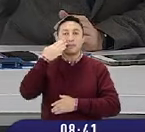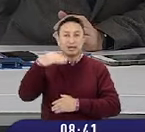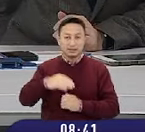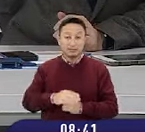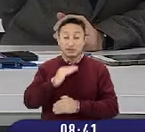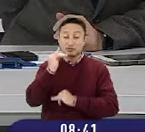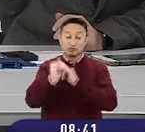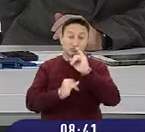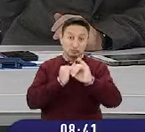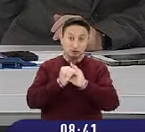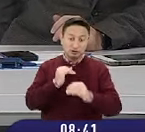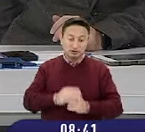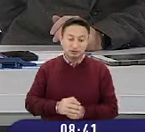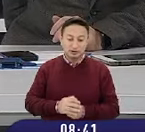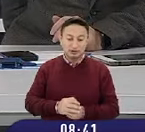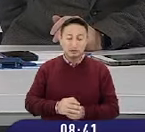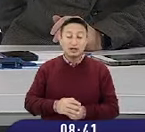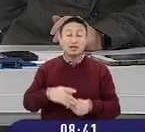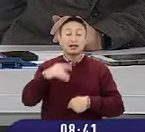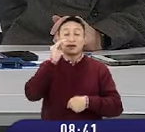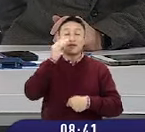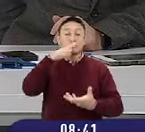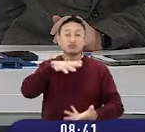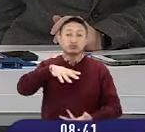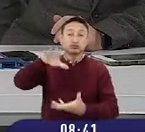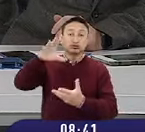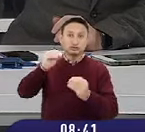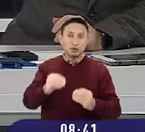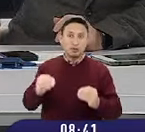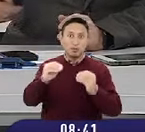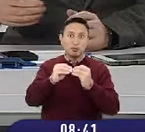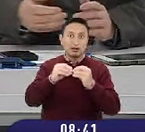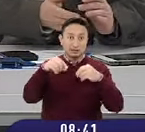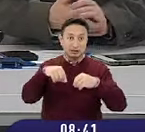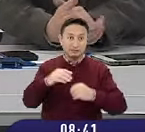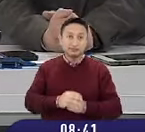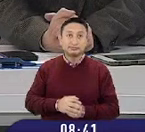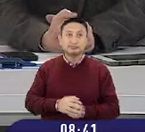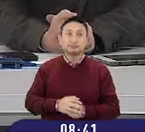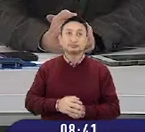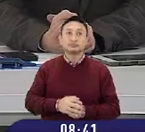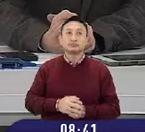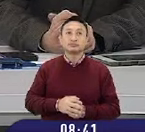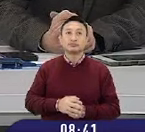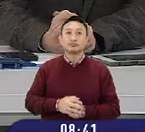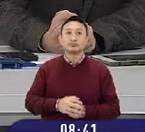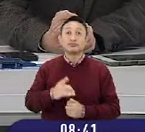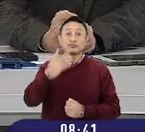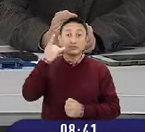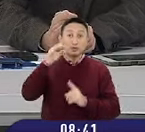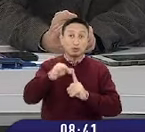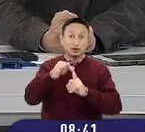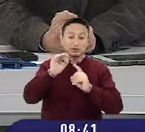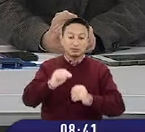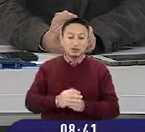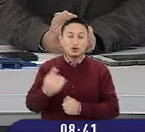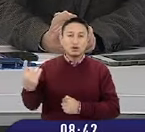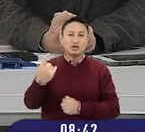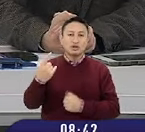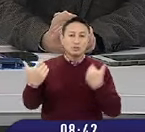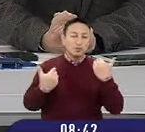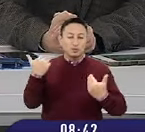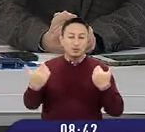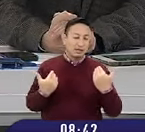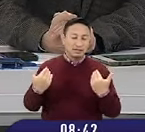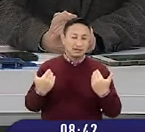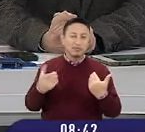escala internacional. La exportación de este producto se incrementó para la fecha, para esta fecha especial, que no solamente trae alegría